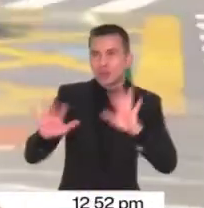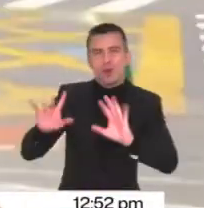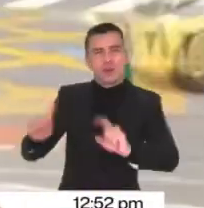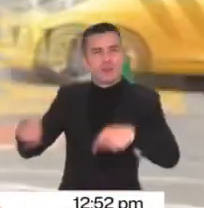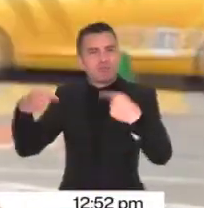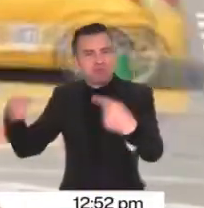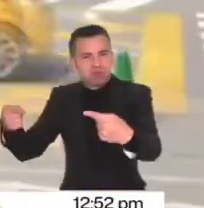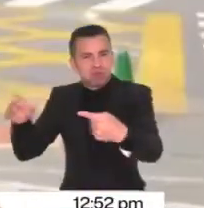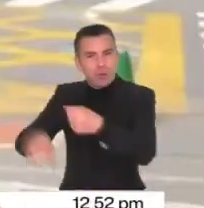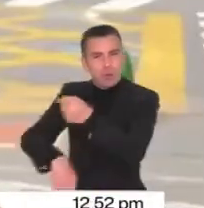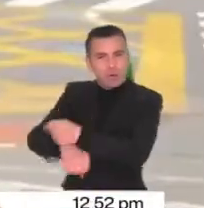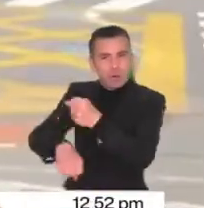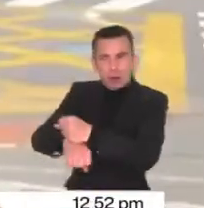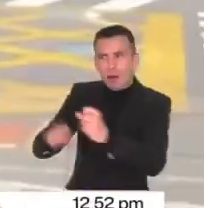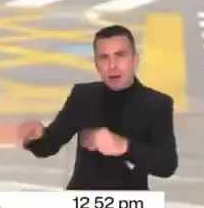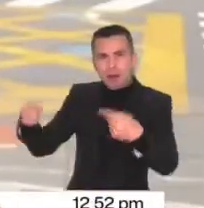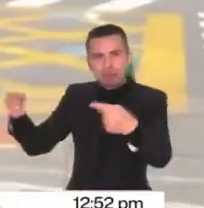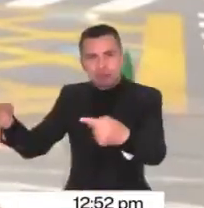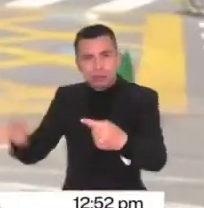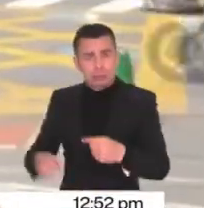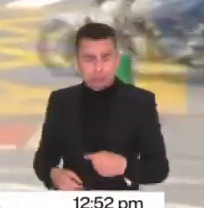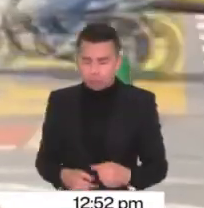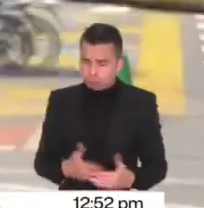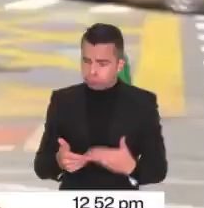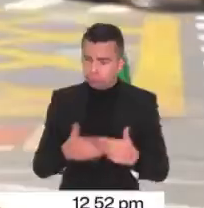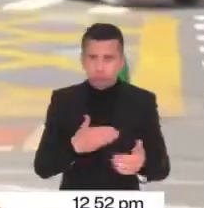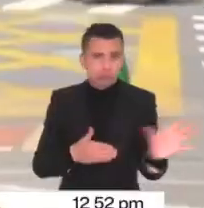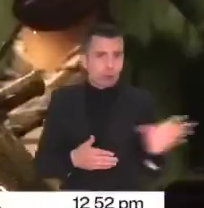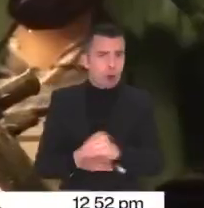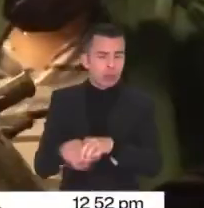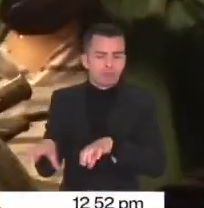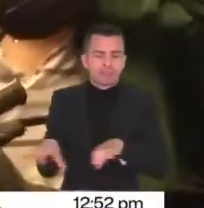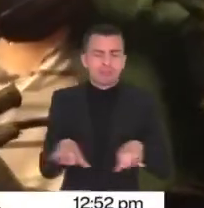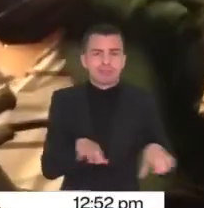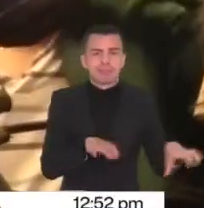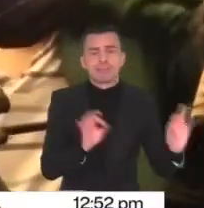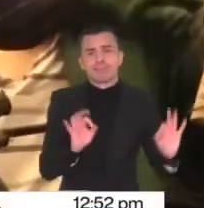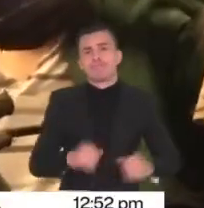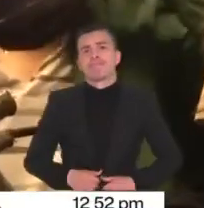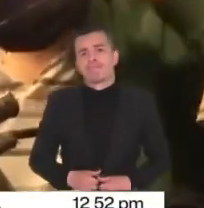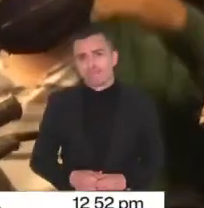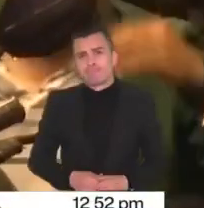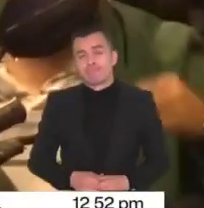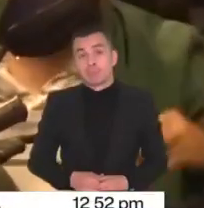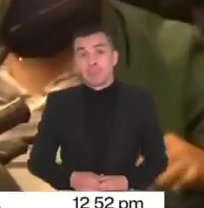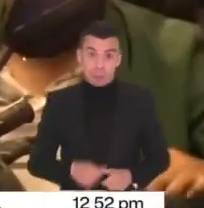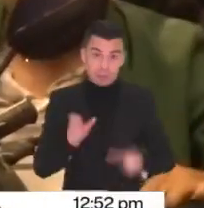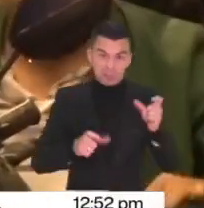de este encuentro futbolístico, tuvo un ejemplar comportamiento. No se registraron personas lesionadas.